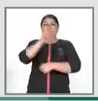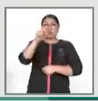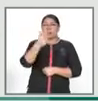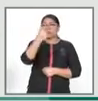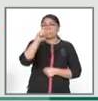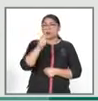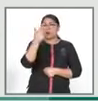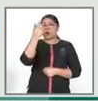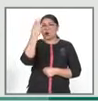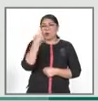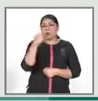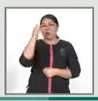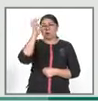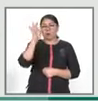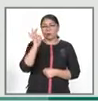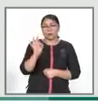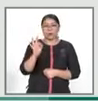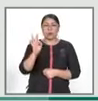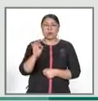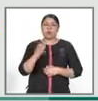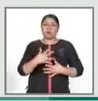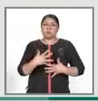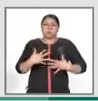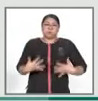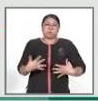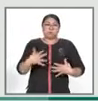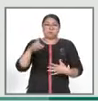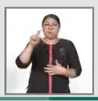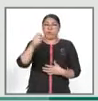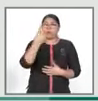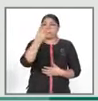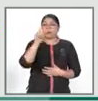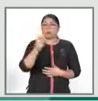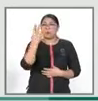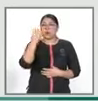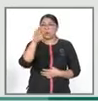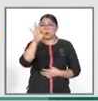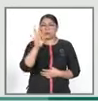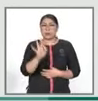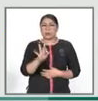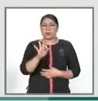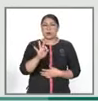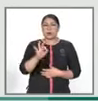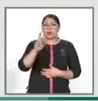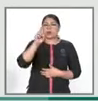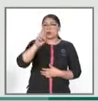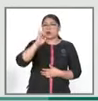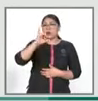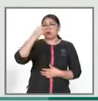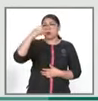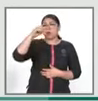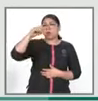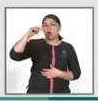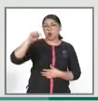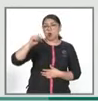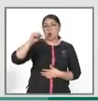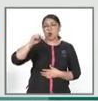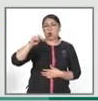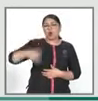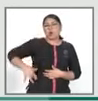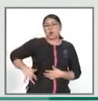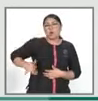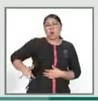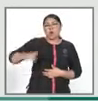37 9% obesidad 23.9 por. insuficiencia renal